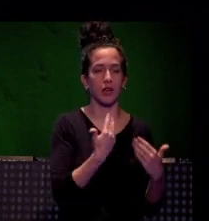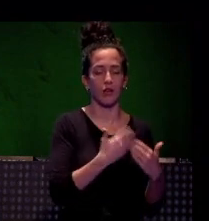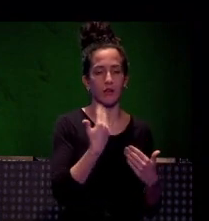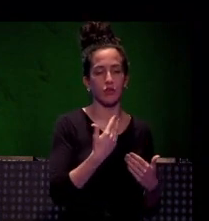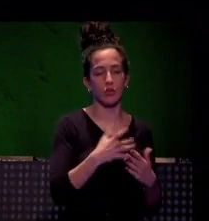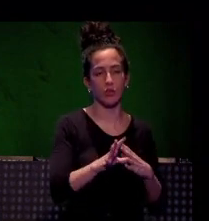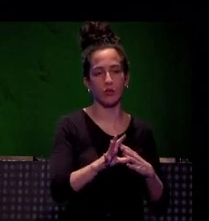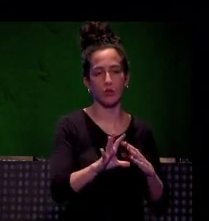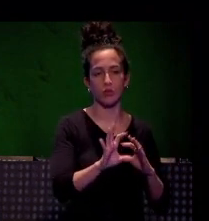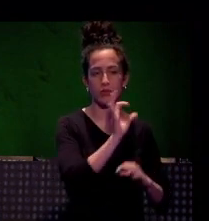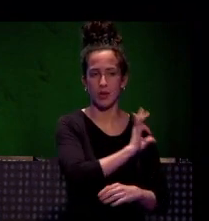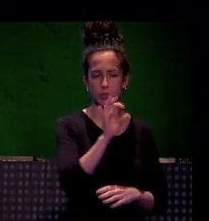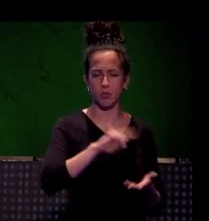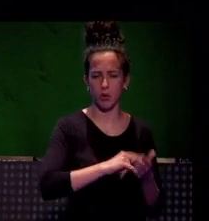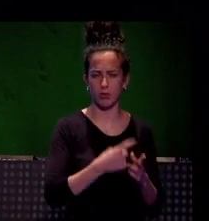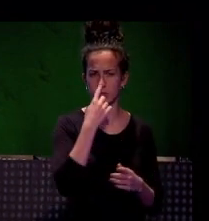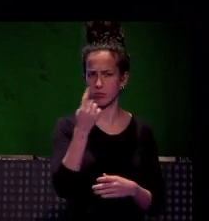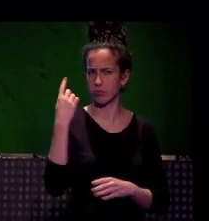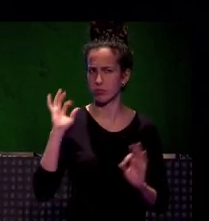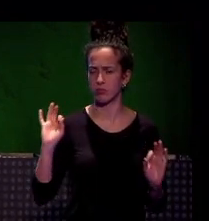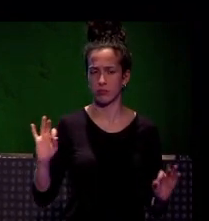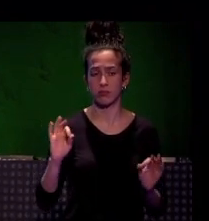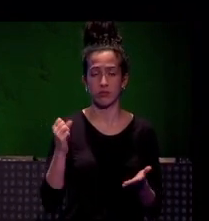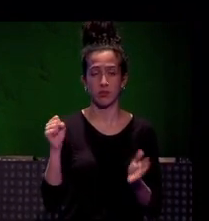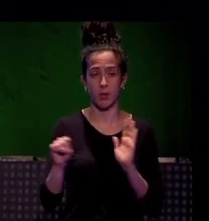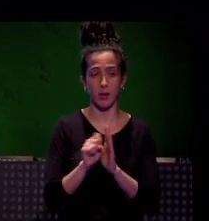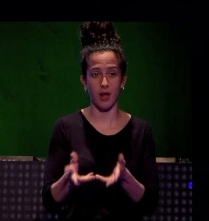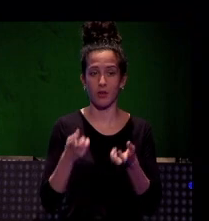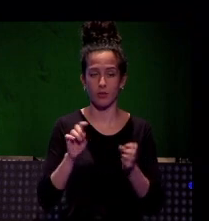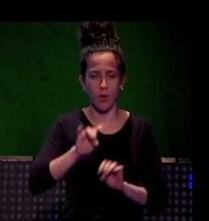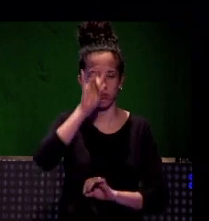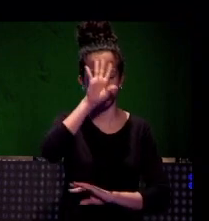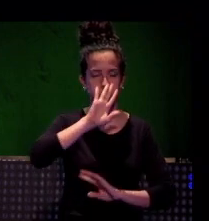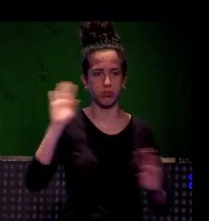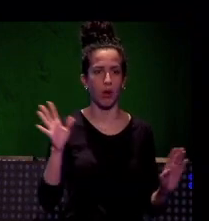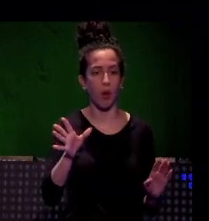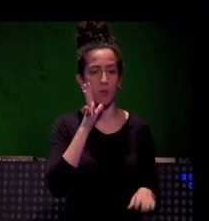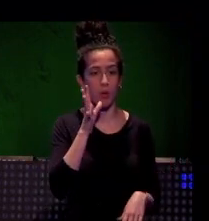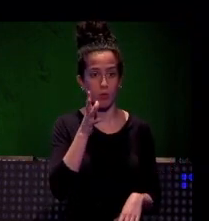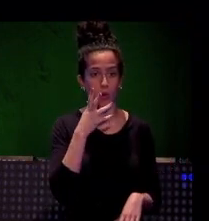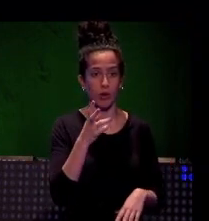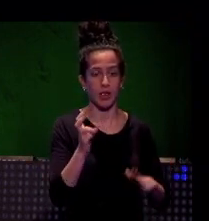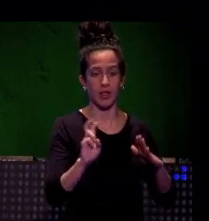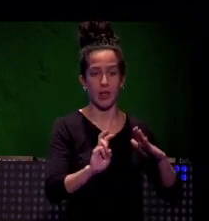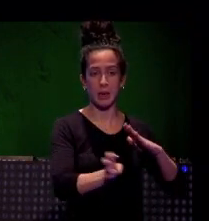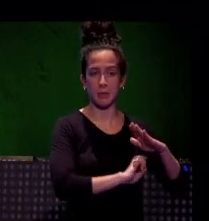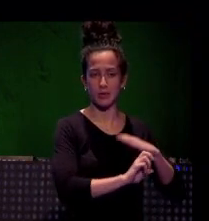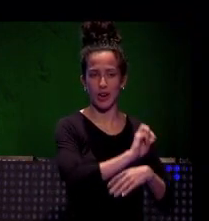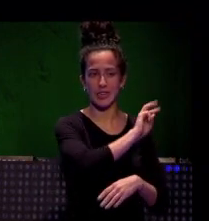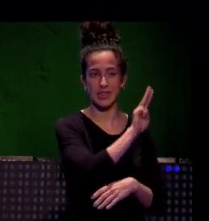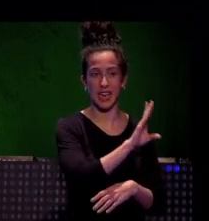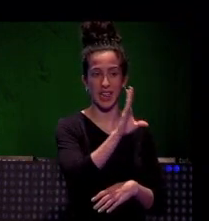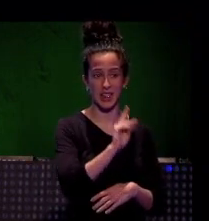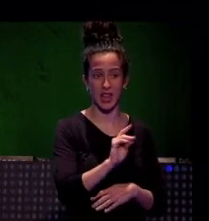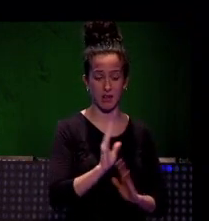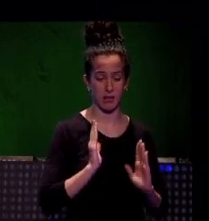de hace un año fue impresionante porque tenía todas las impresoras de 3d en la